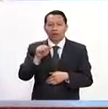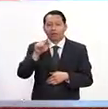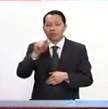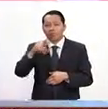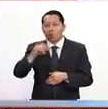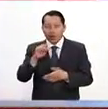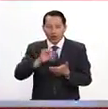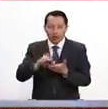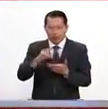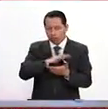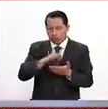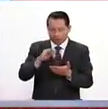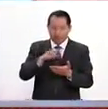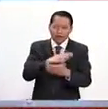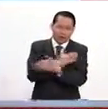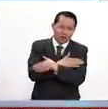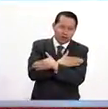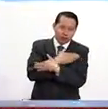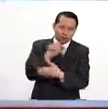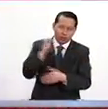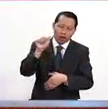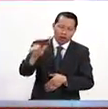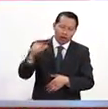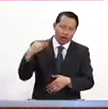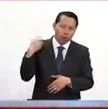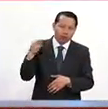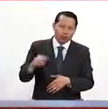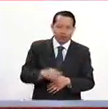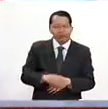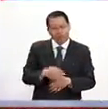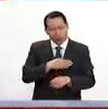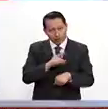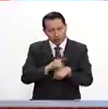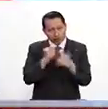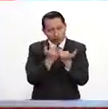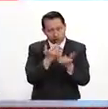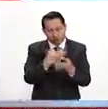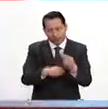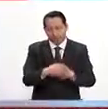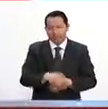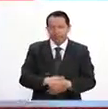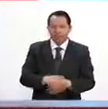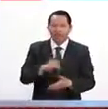nosotros esta mañana en México al Día. Un fuerte abrazo allá a Washington. Buenos días, muchas gracias a ambos. Gracias.